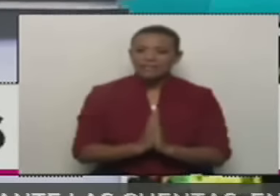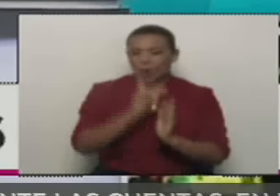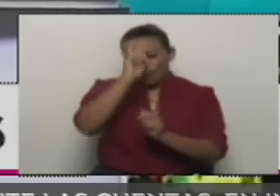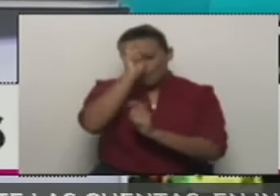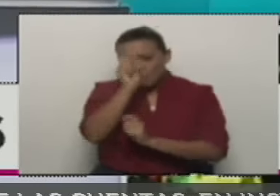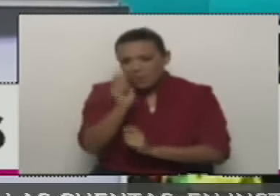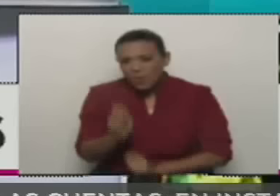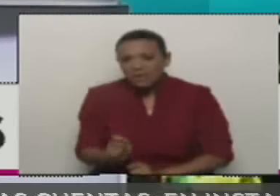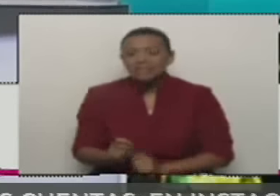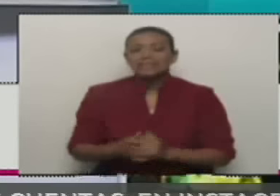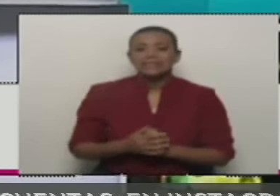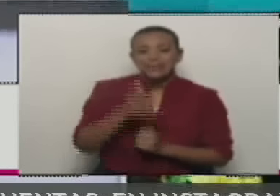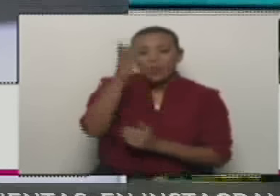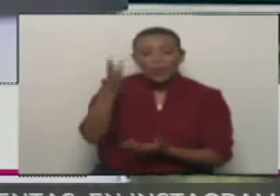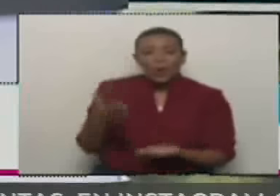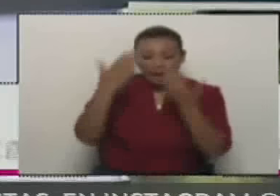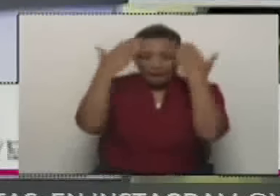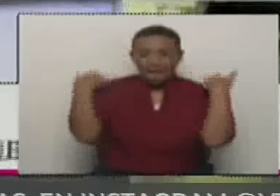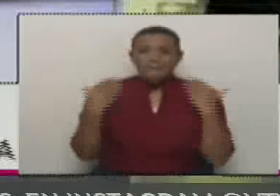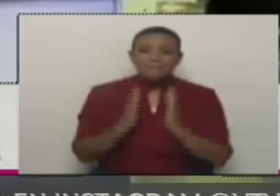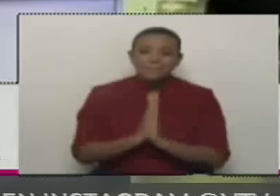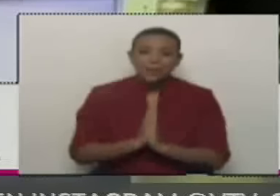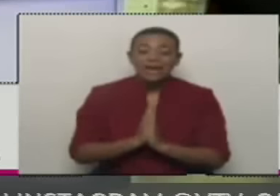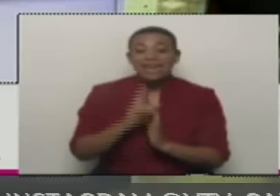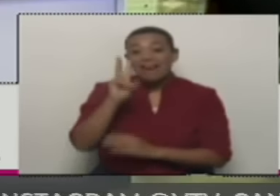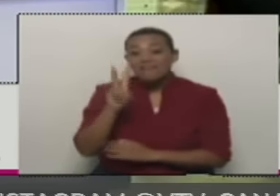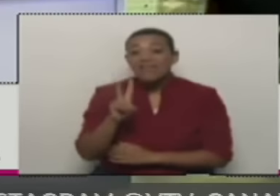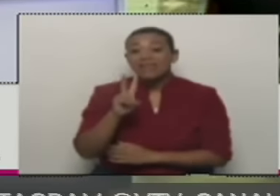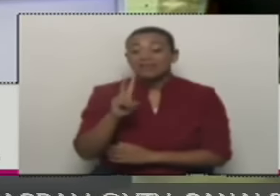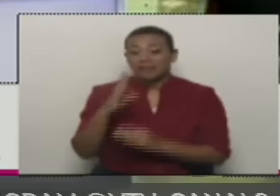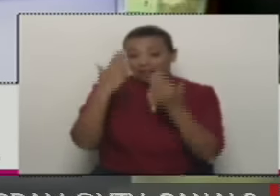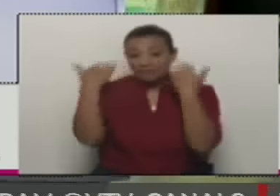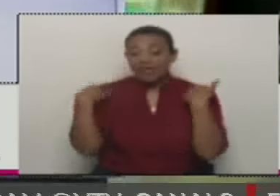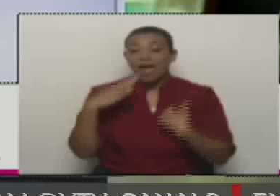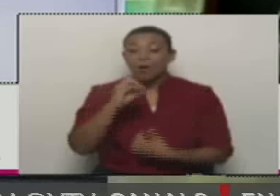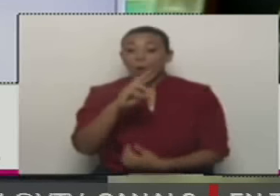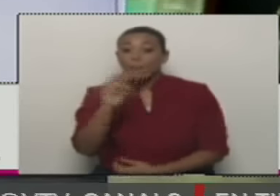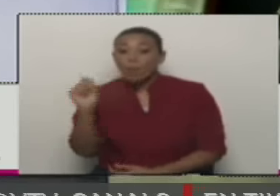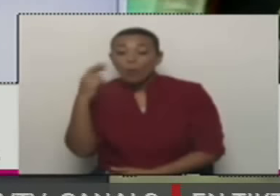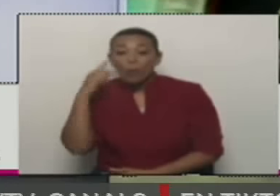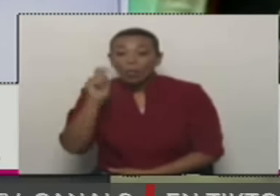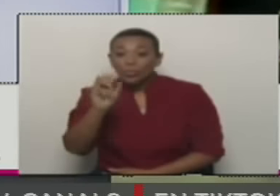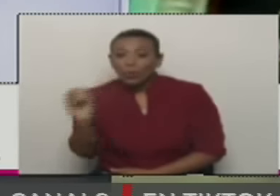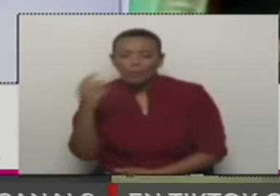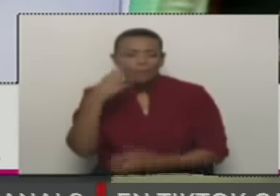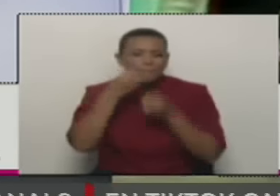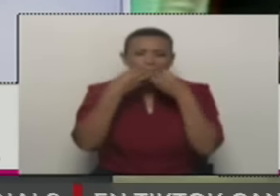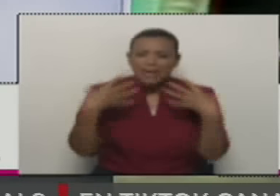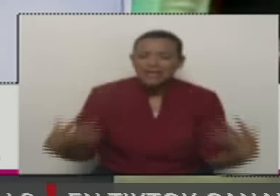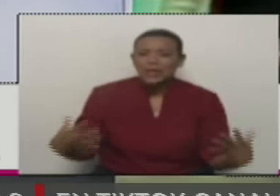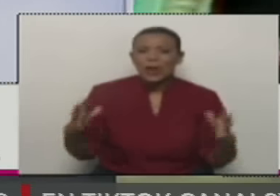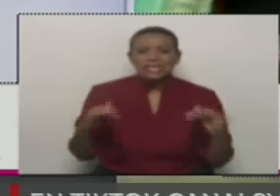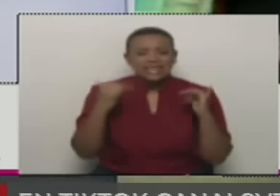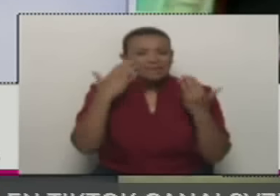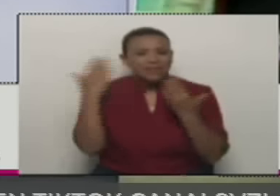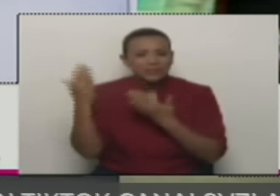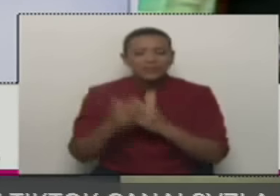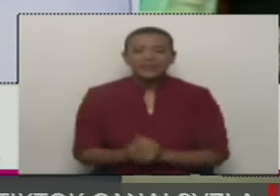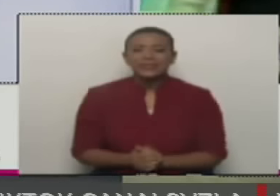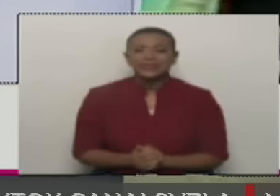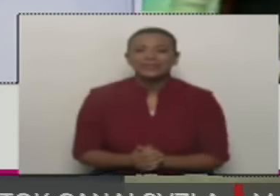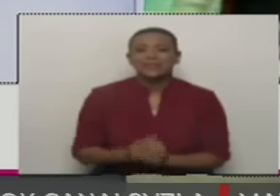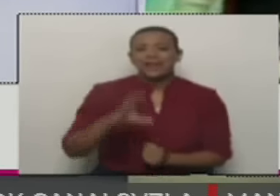conmemoraciones para la patrona de Venezuela, la Virgen de Coromoto. Estuvieron espectaculares en todo el estado